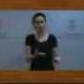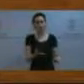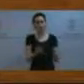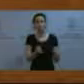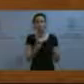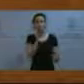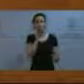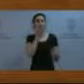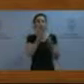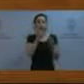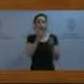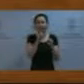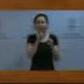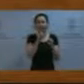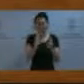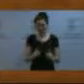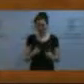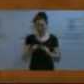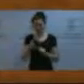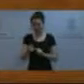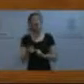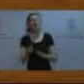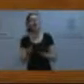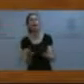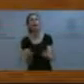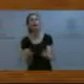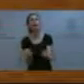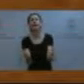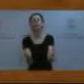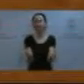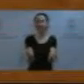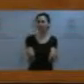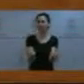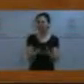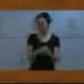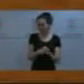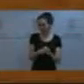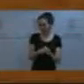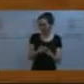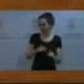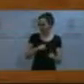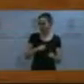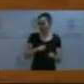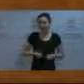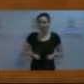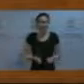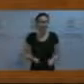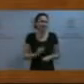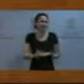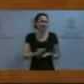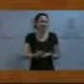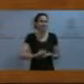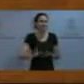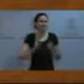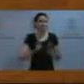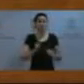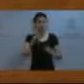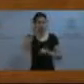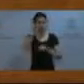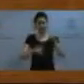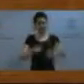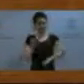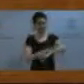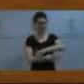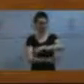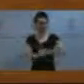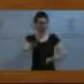deudas post-mortem, los que subieron los precios de las plazas residenciales, los que despilfarraron y dilapidaron los fondos mineros, los